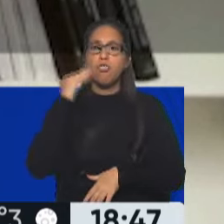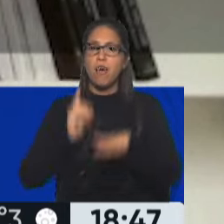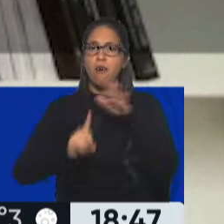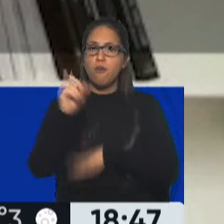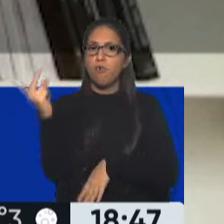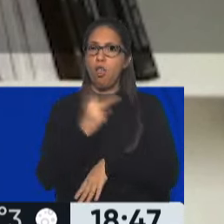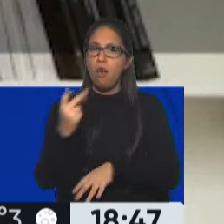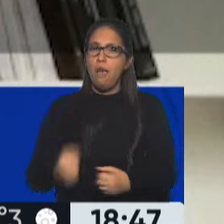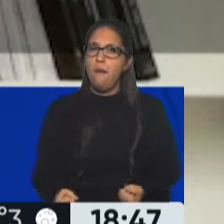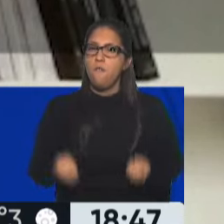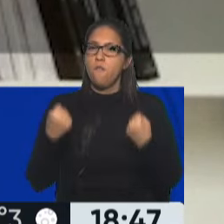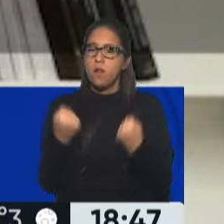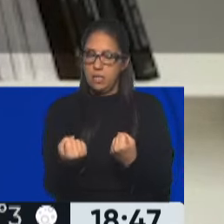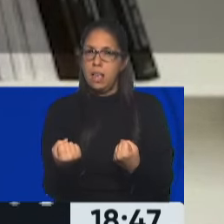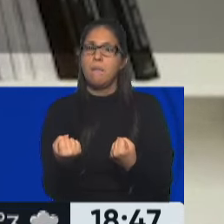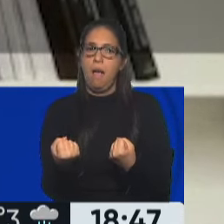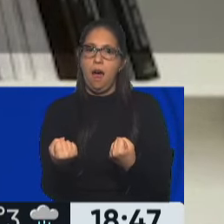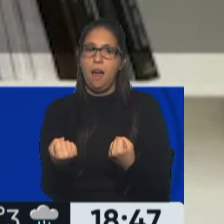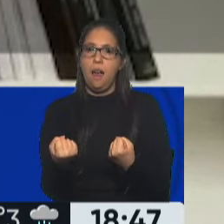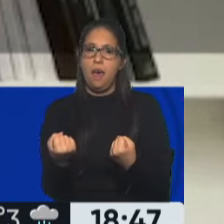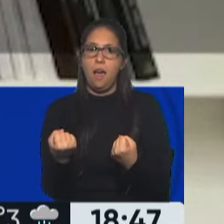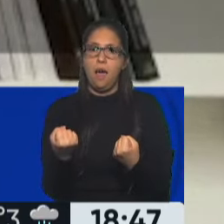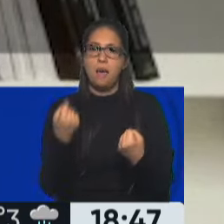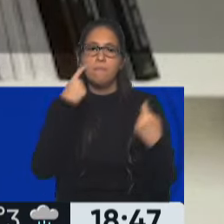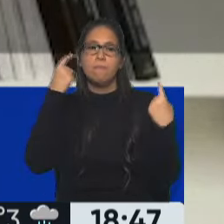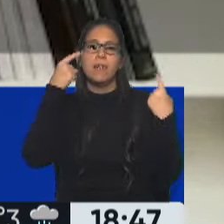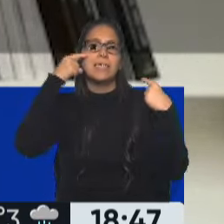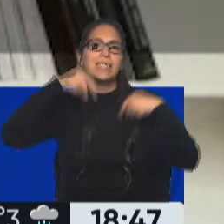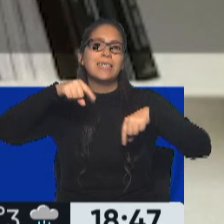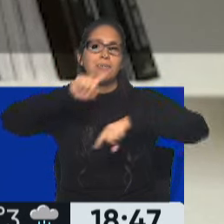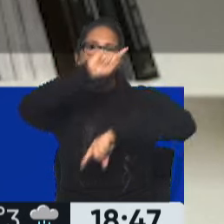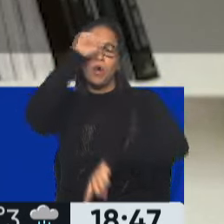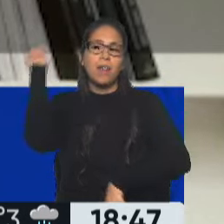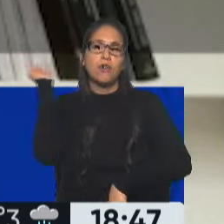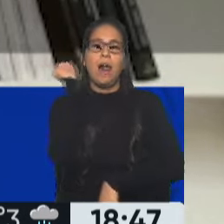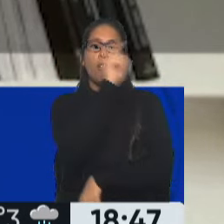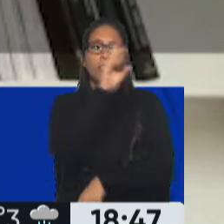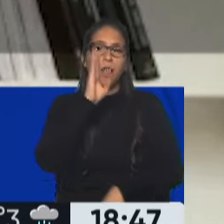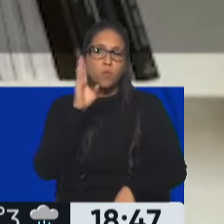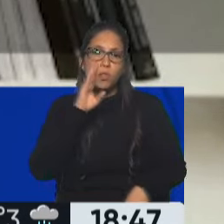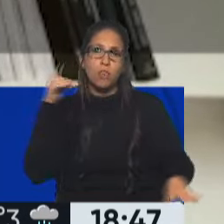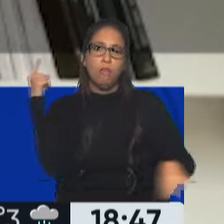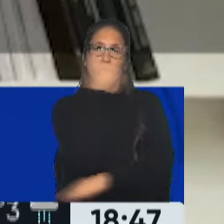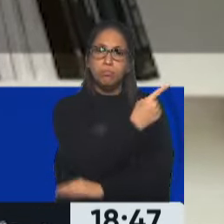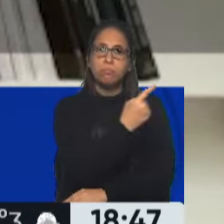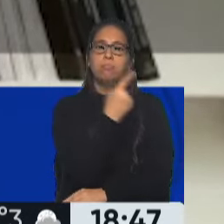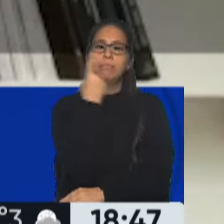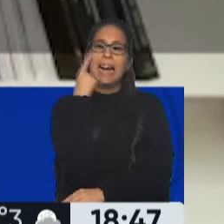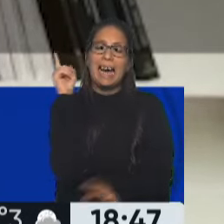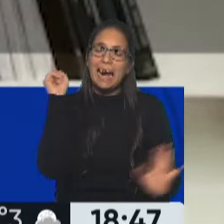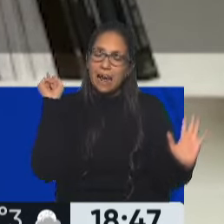North Korea to undermine international institutions, to undermine the US. And I also